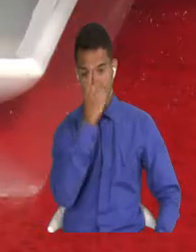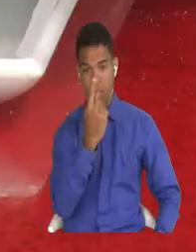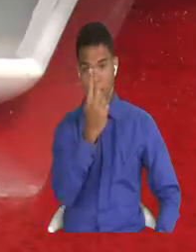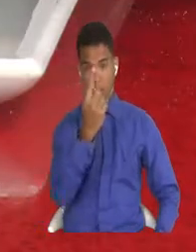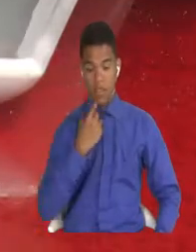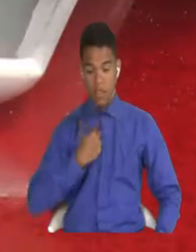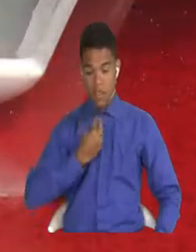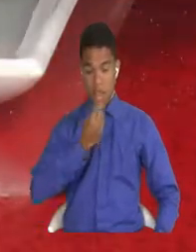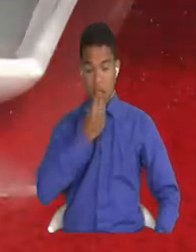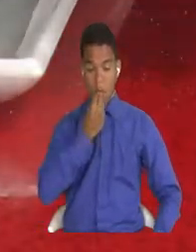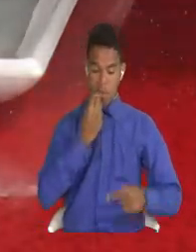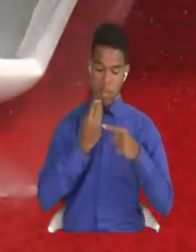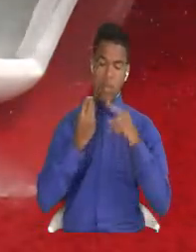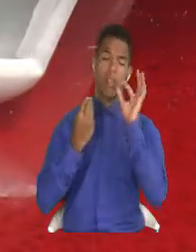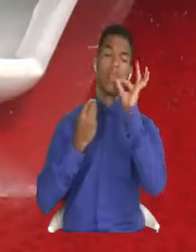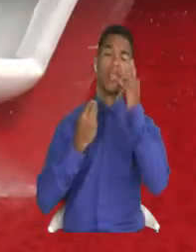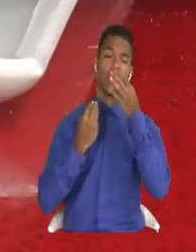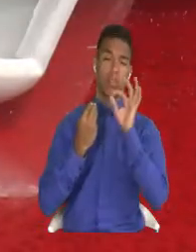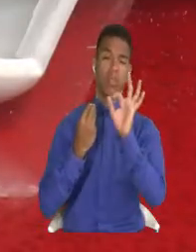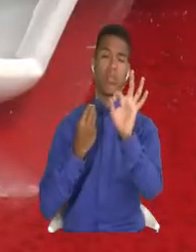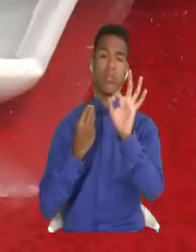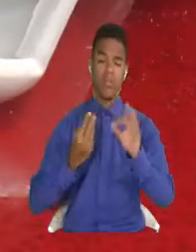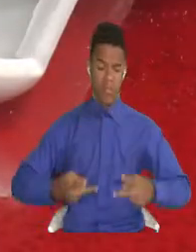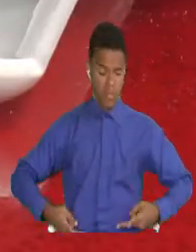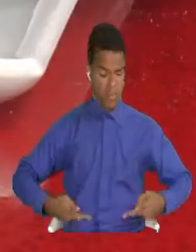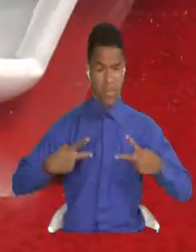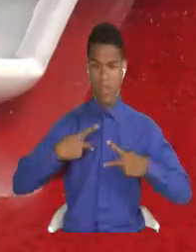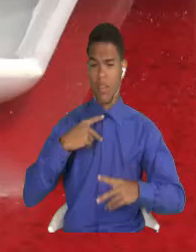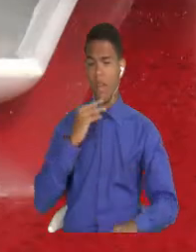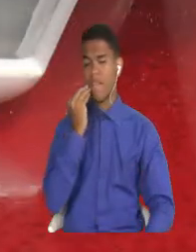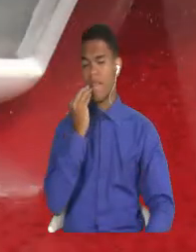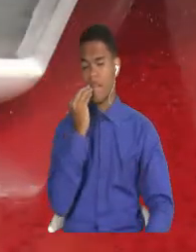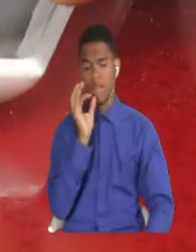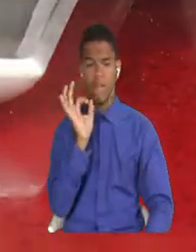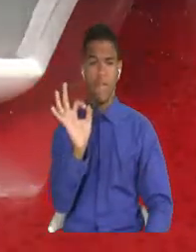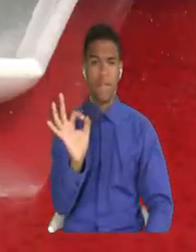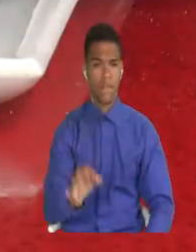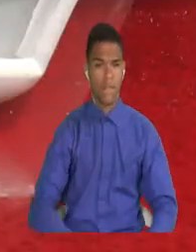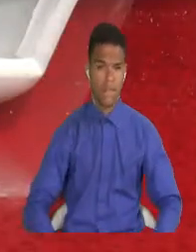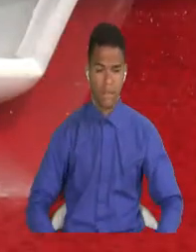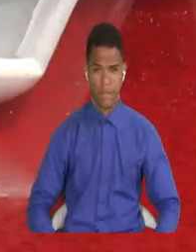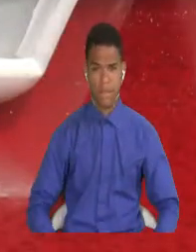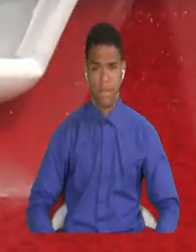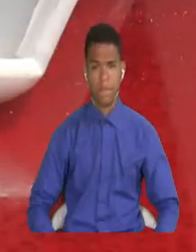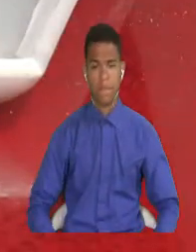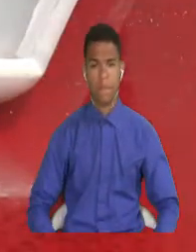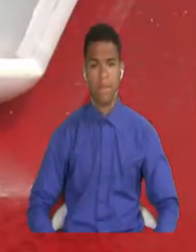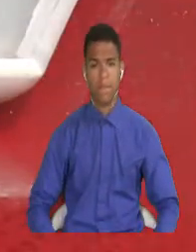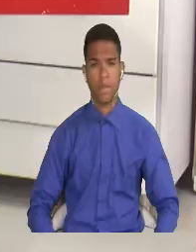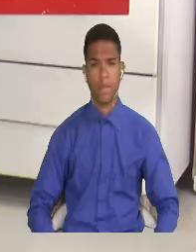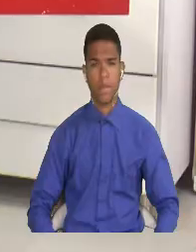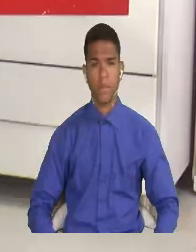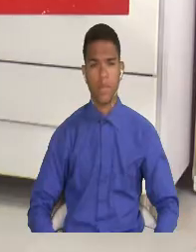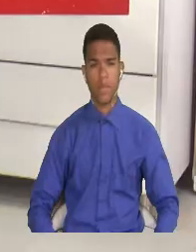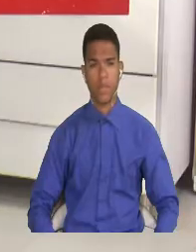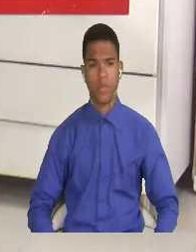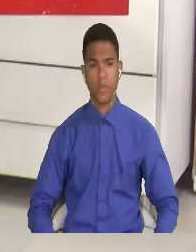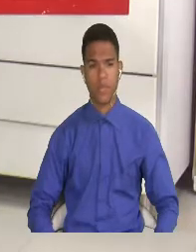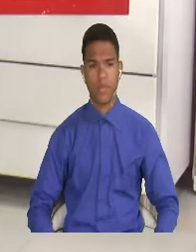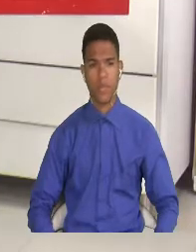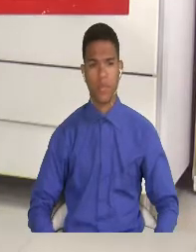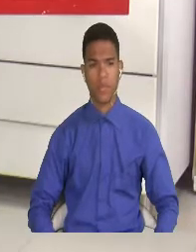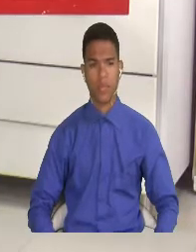bonito de la vida es comer. Sí. Claro, mi Roche. Esa cosa que es, esa vaina que es. No es como la comida, es